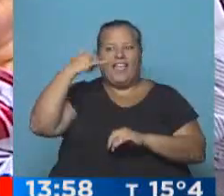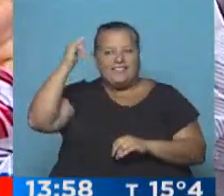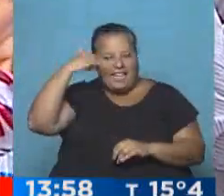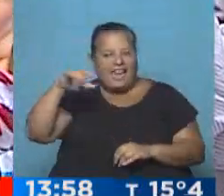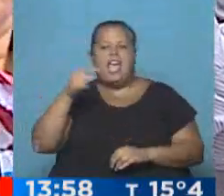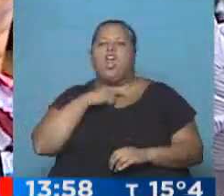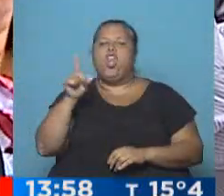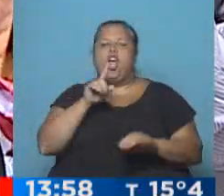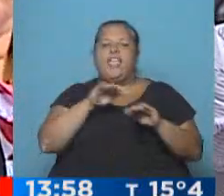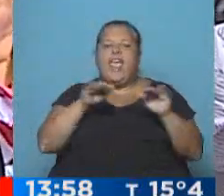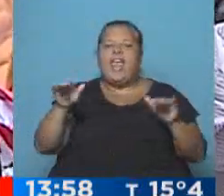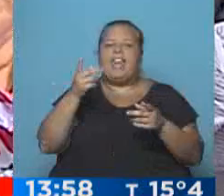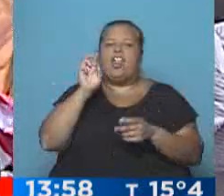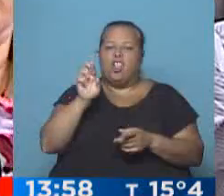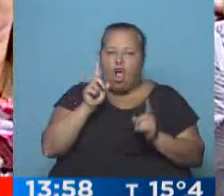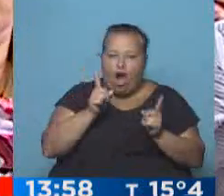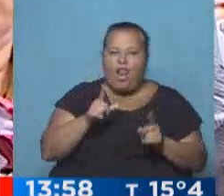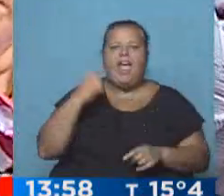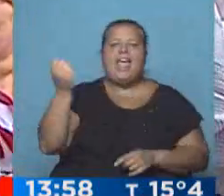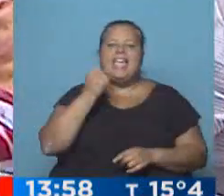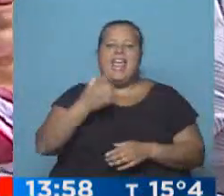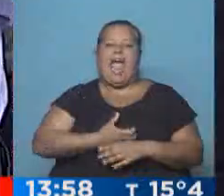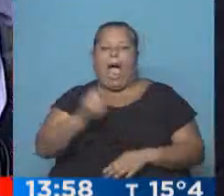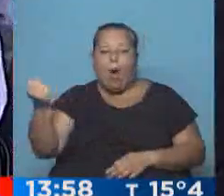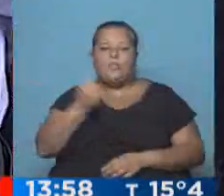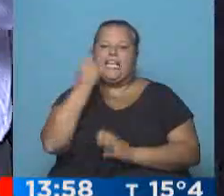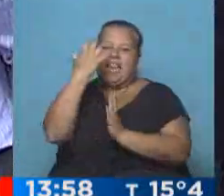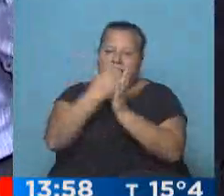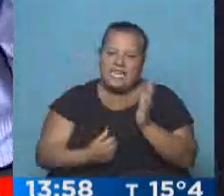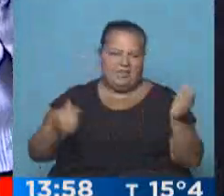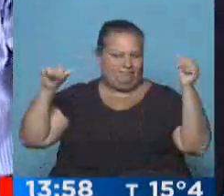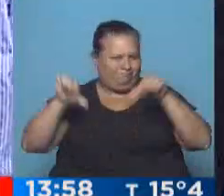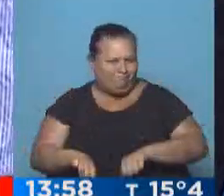no quieren que estabilicemos el tipo de cambio. Quieren un ajuste, quieren la devaluación.